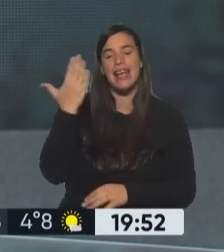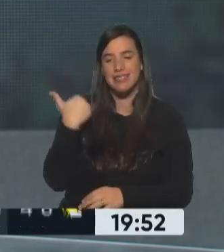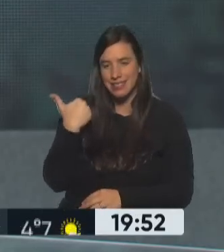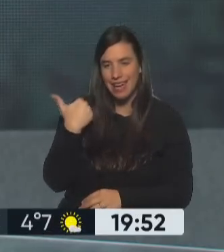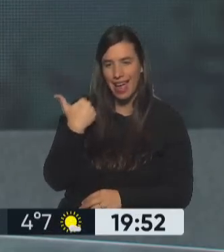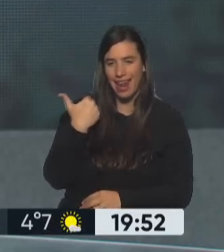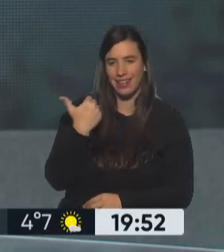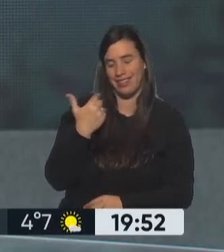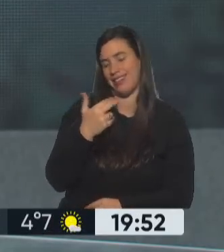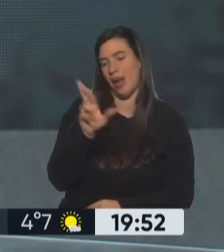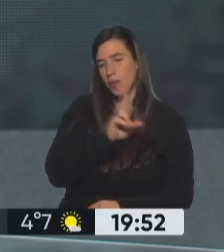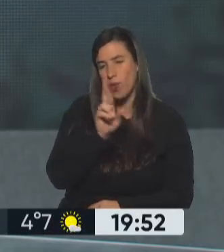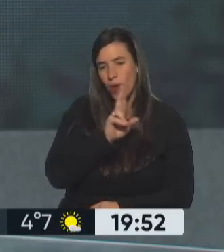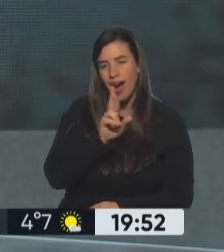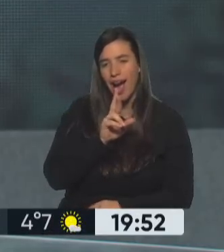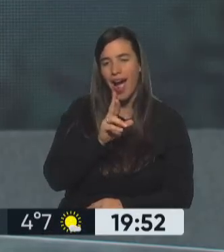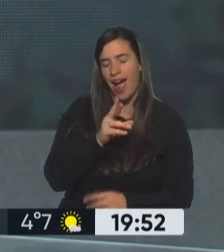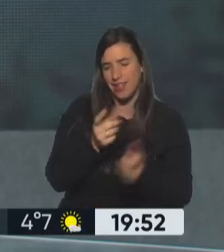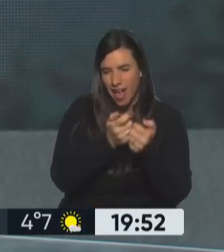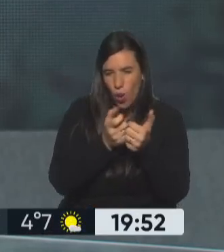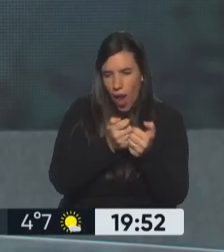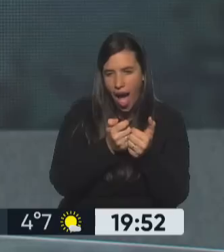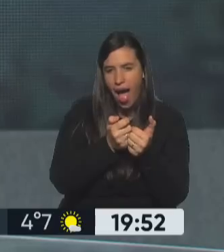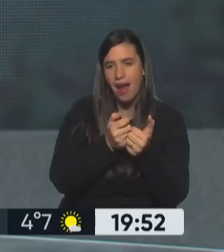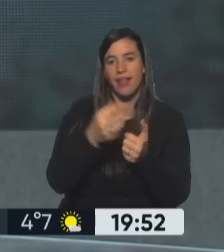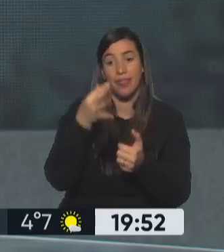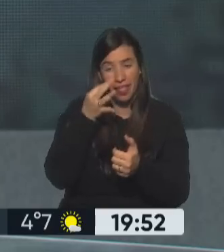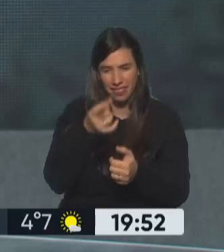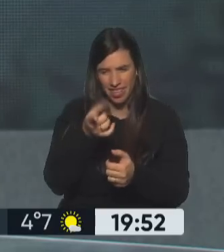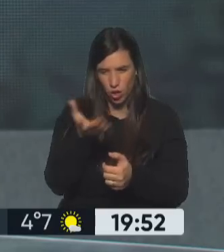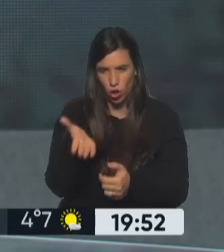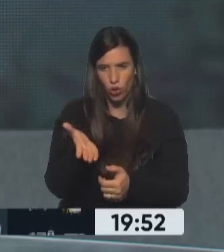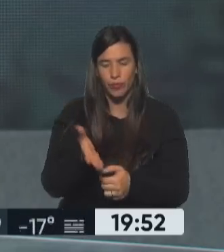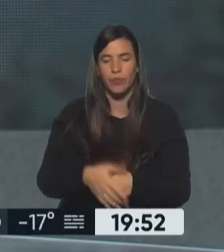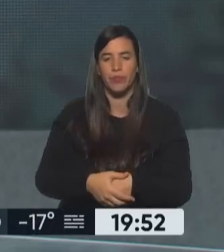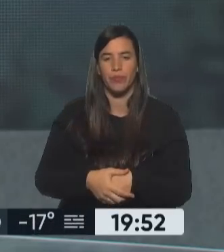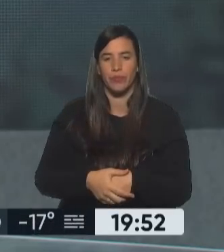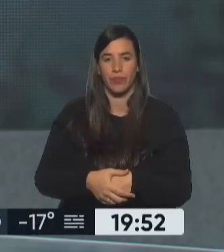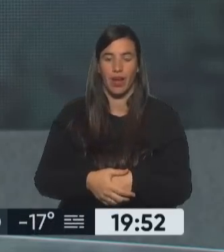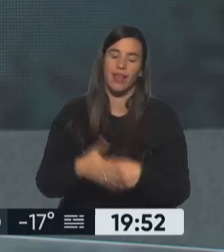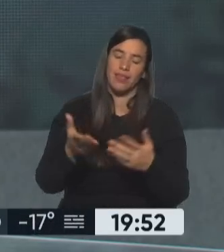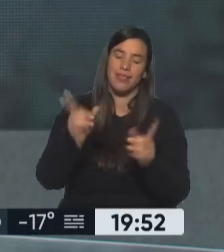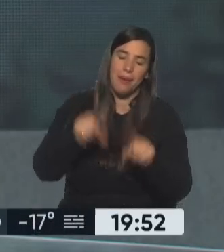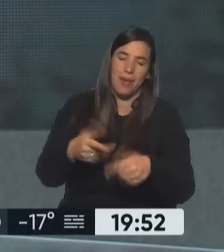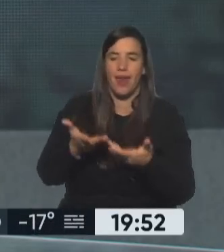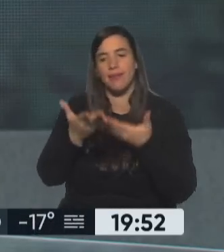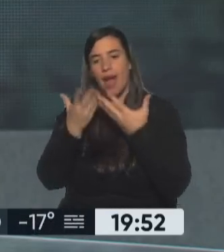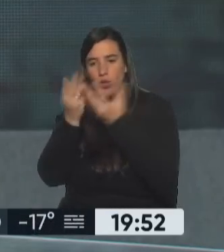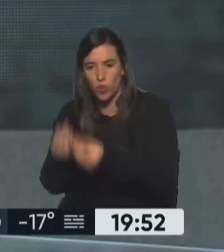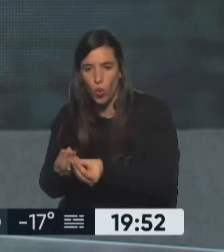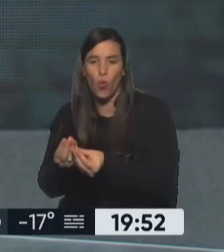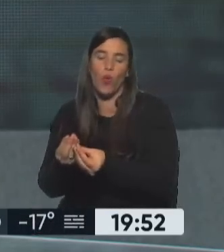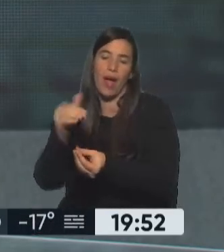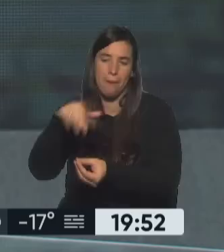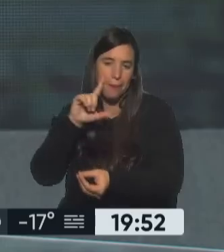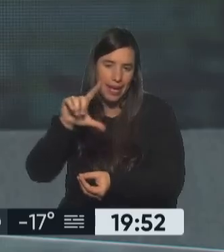con el celular, lo que decía y no deja de decir. La ella, testigo. Ella cuenta, la testigo, que era colaboradora y la Casa Blanca, y que esa Casa Blanca